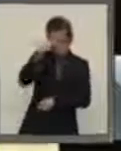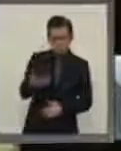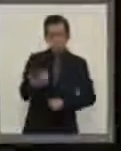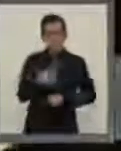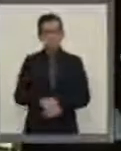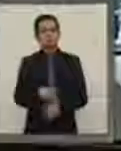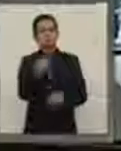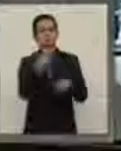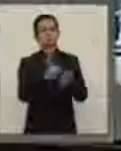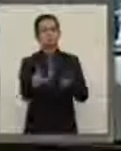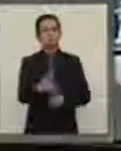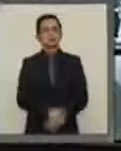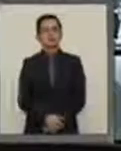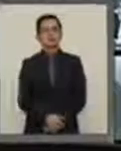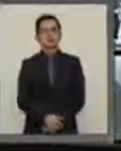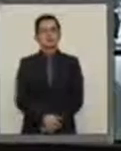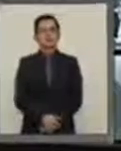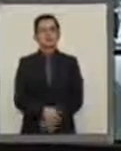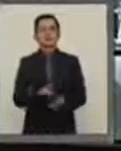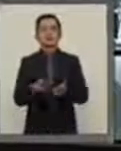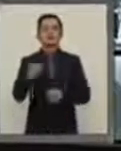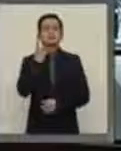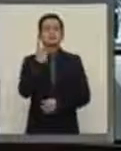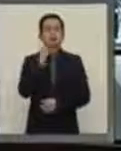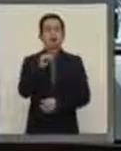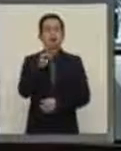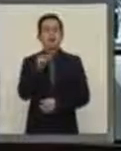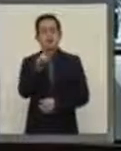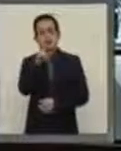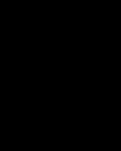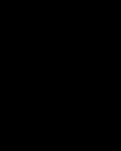Gracias, diputado Abdalá de Artigues. Tiene el uso.